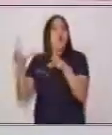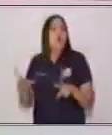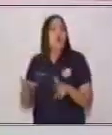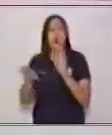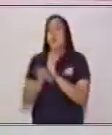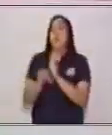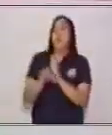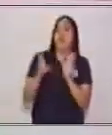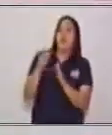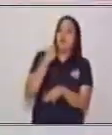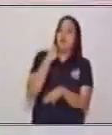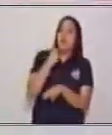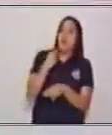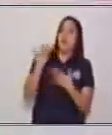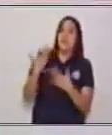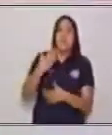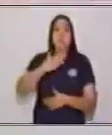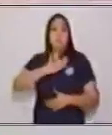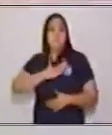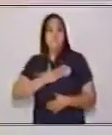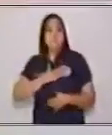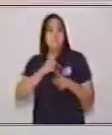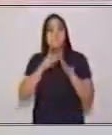decir, mi libro